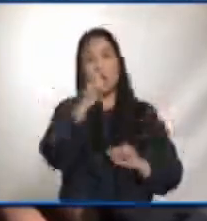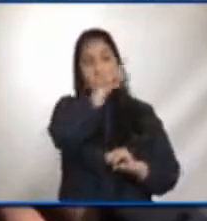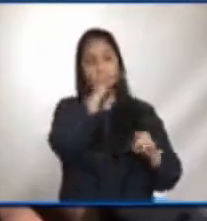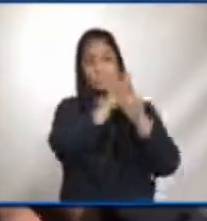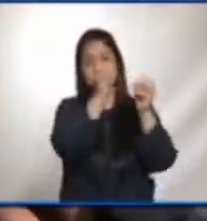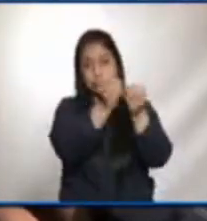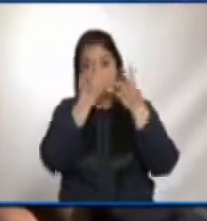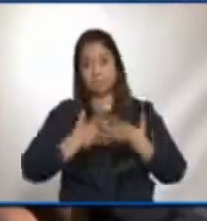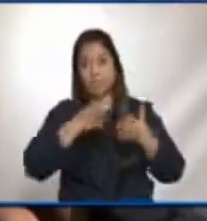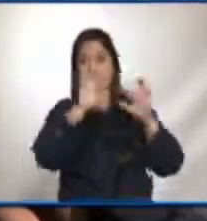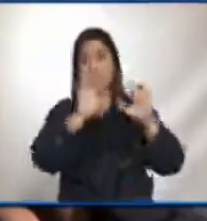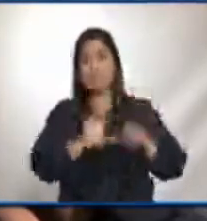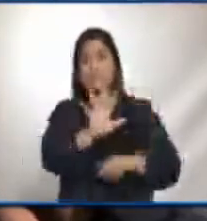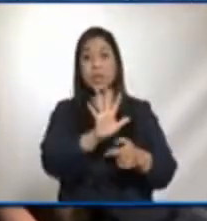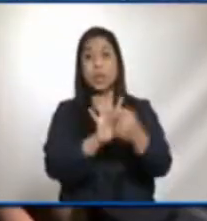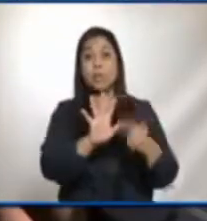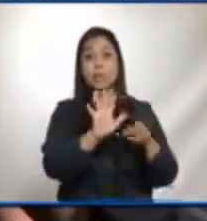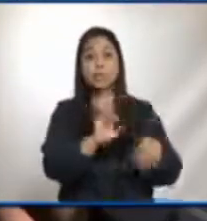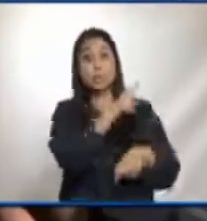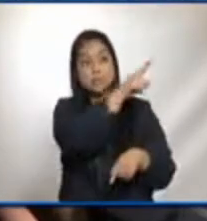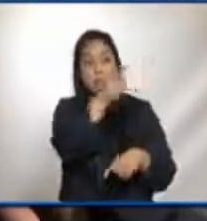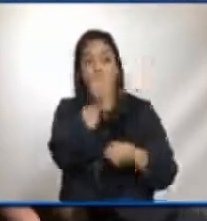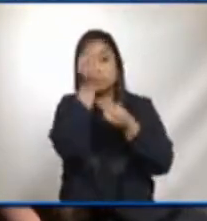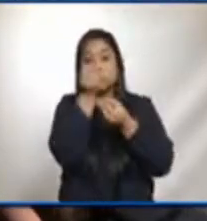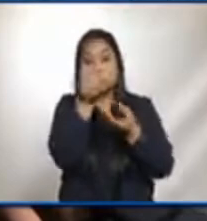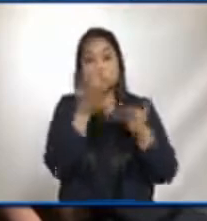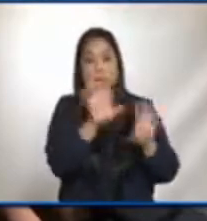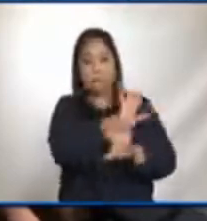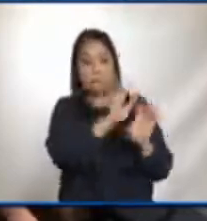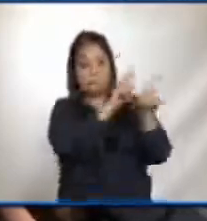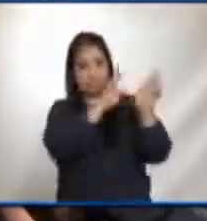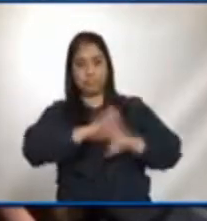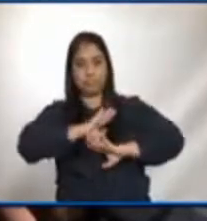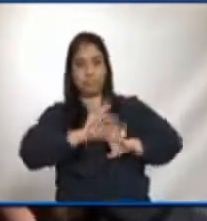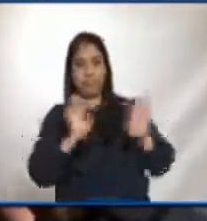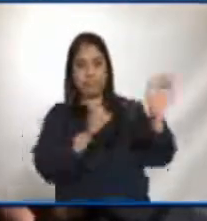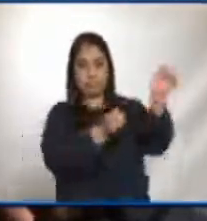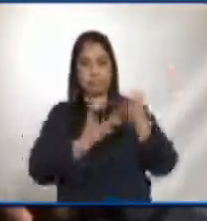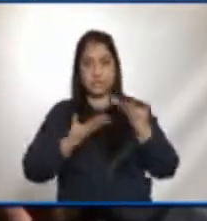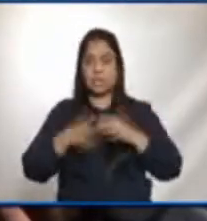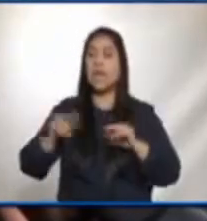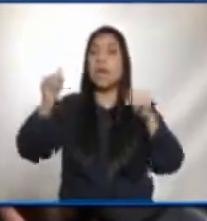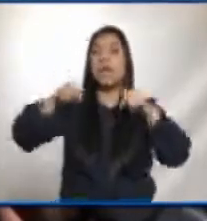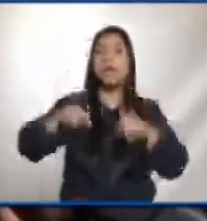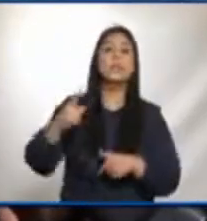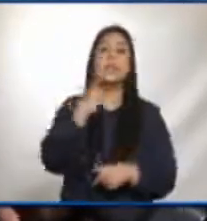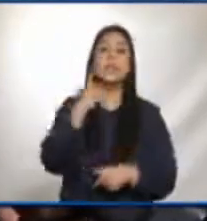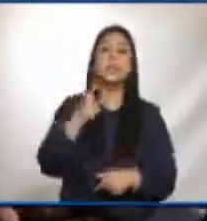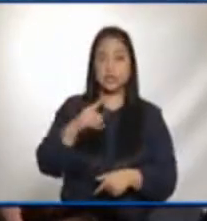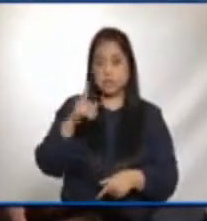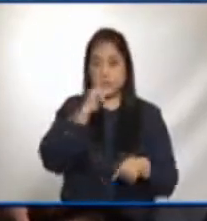personal que los atendió y a que hicieron declaración. Así que confío en que las autoridades mexicanas oigan a estos